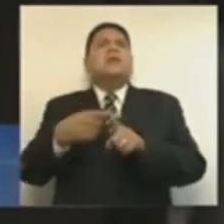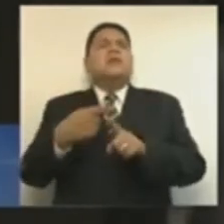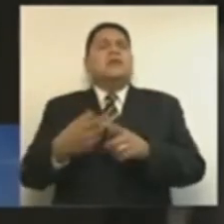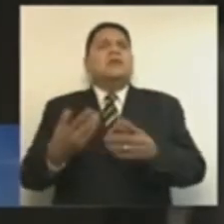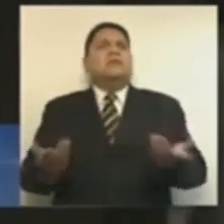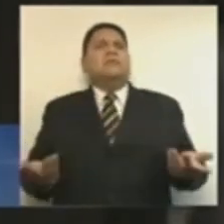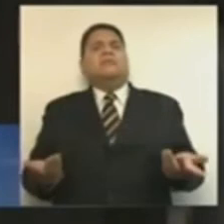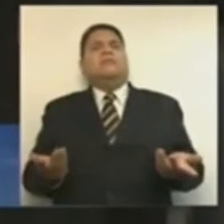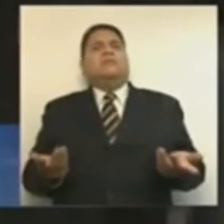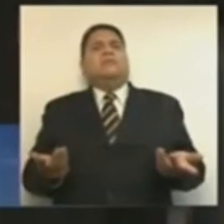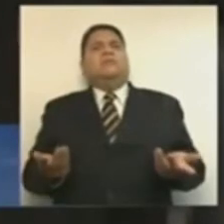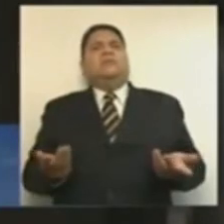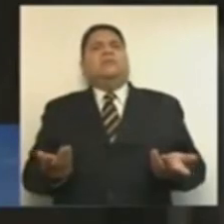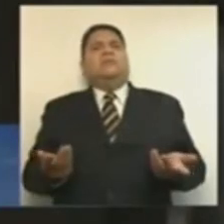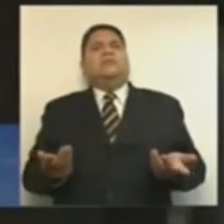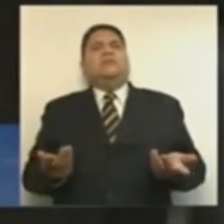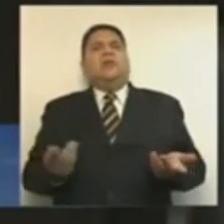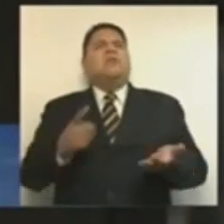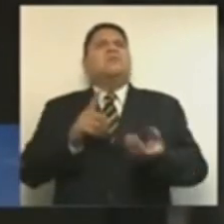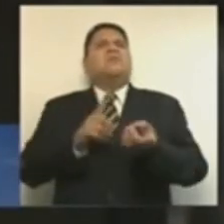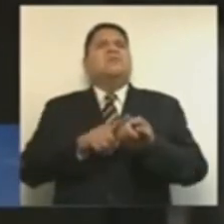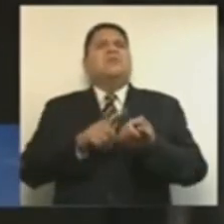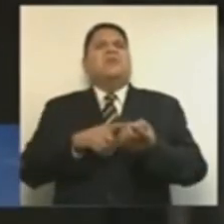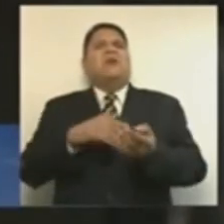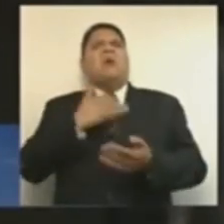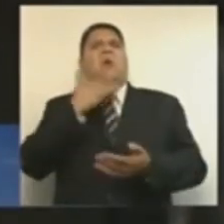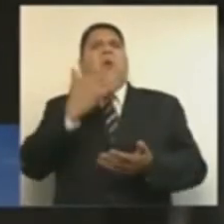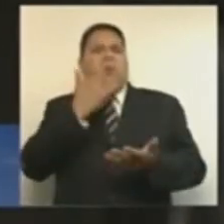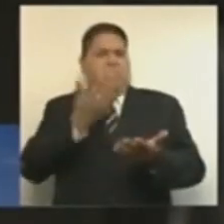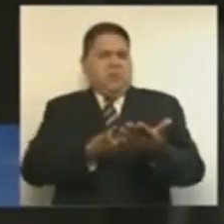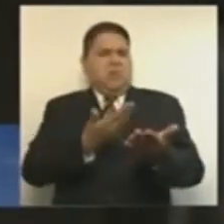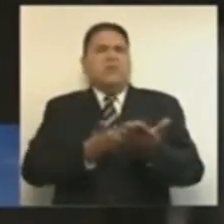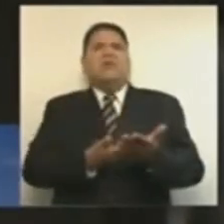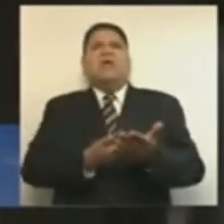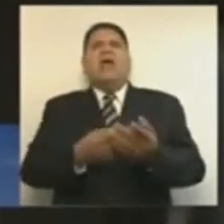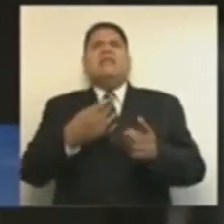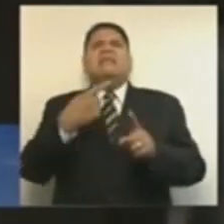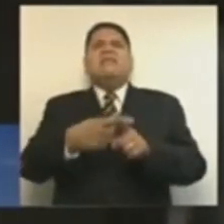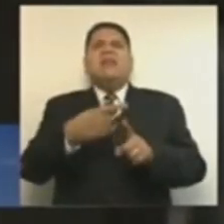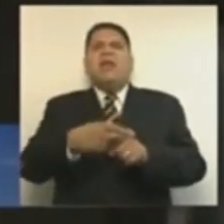La corrupción, ¿en dónde está señalada alguna persona?